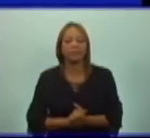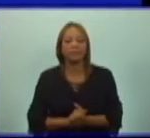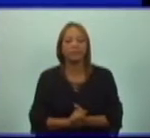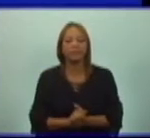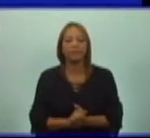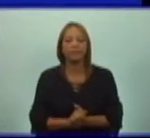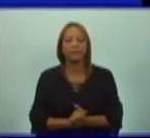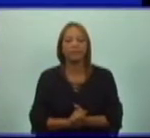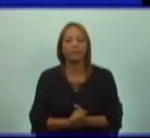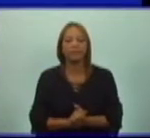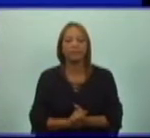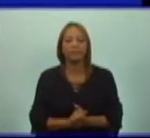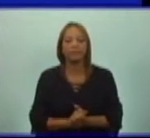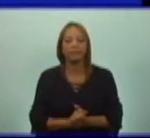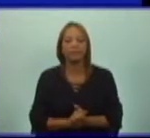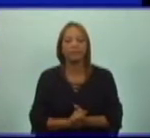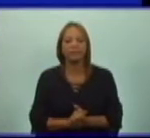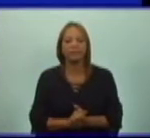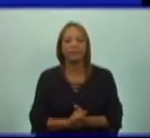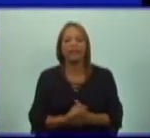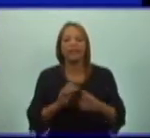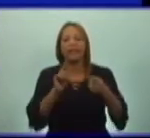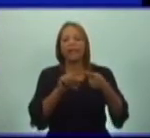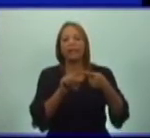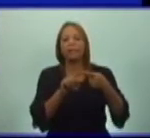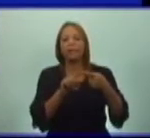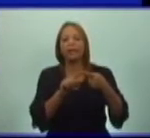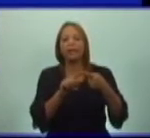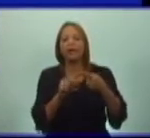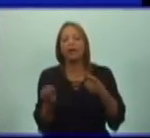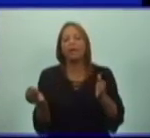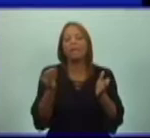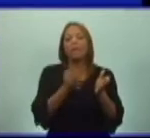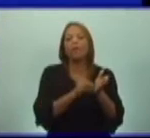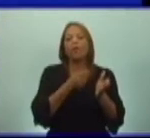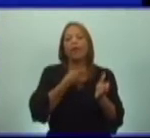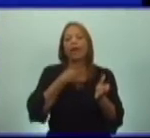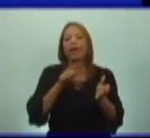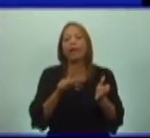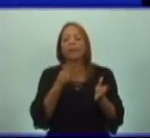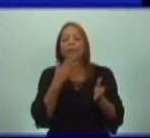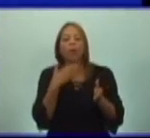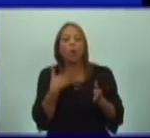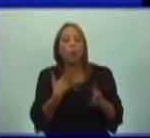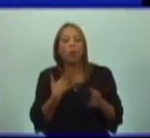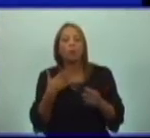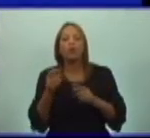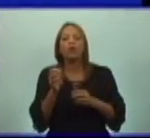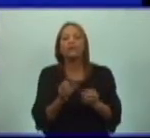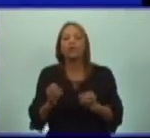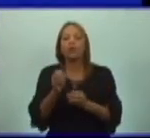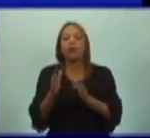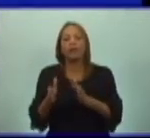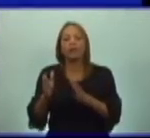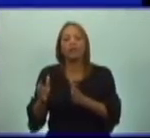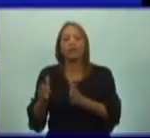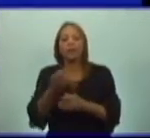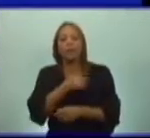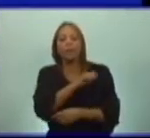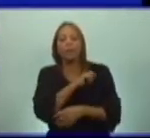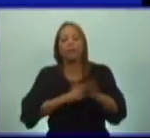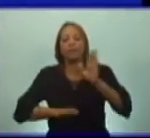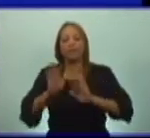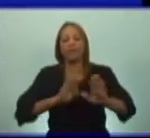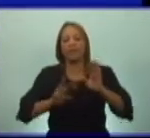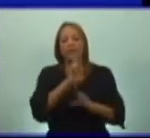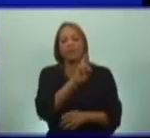La primera actividad ejemplifica cómo se organizó nuestro pueblo para defender la revolución. La segunda,